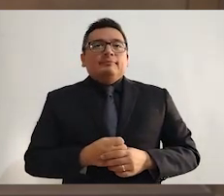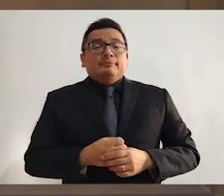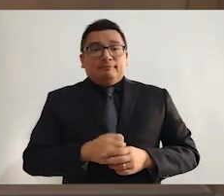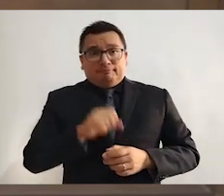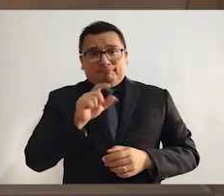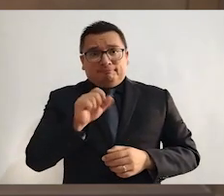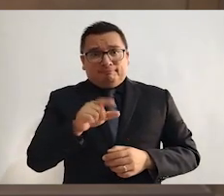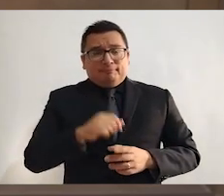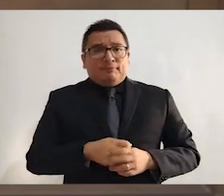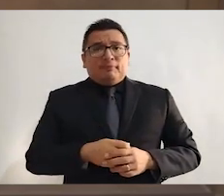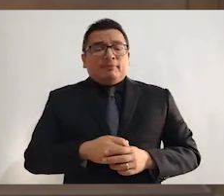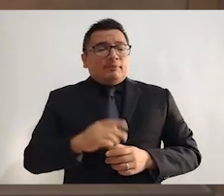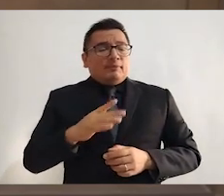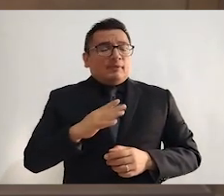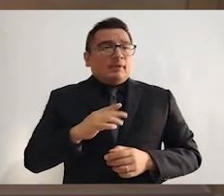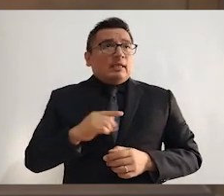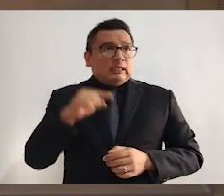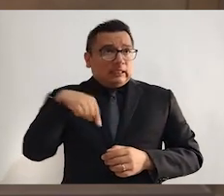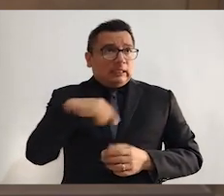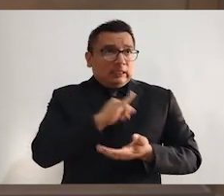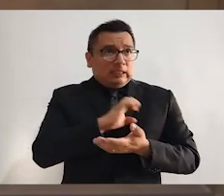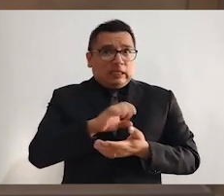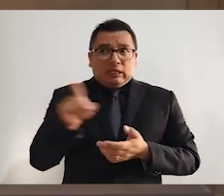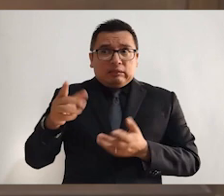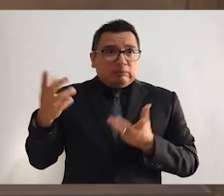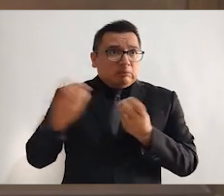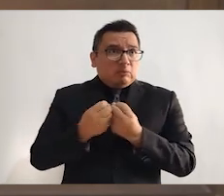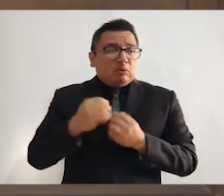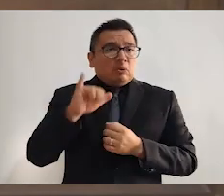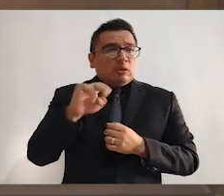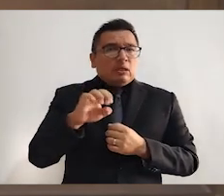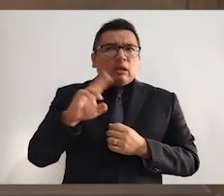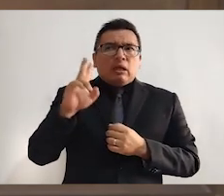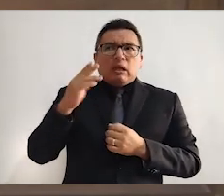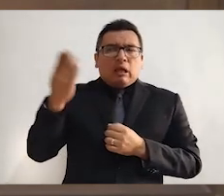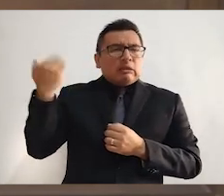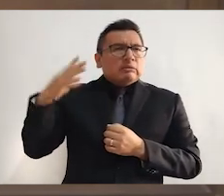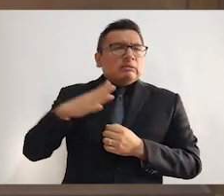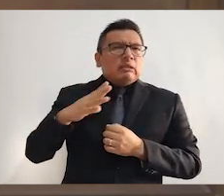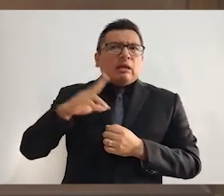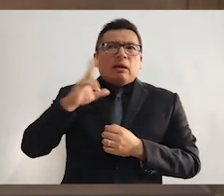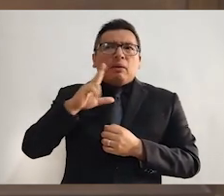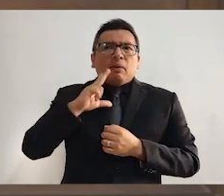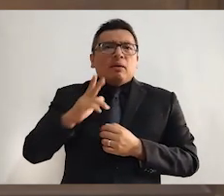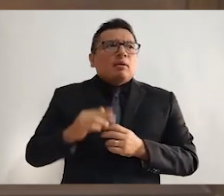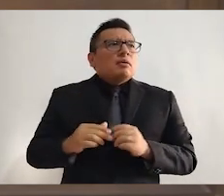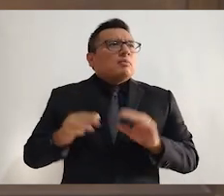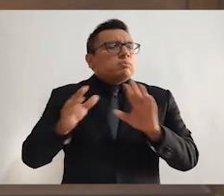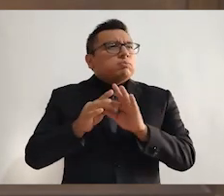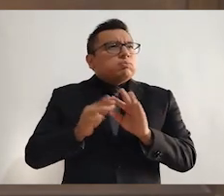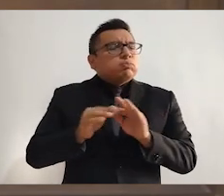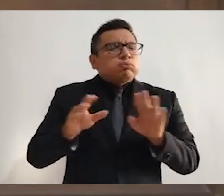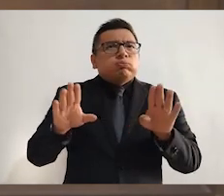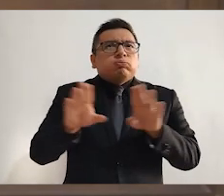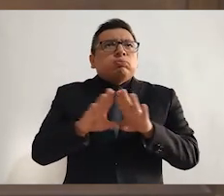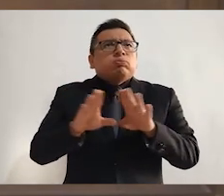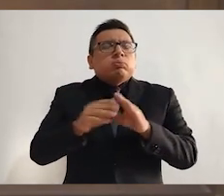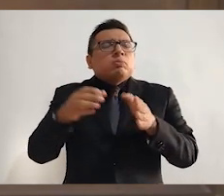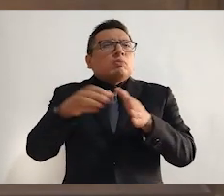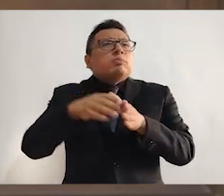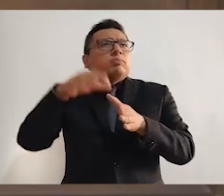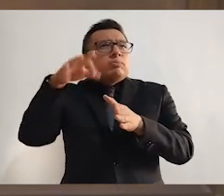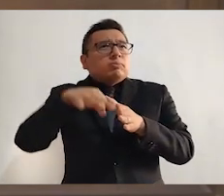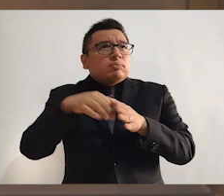incluso el instituto en coordinación con el INE se realizaron unos ejercicios demostrativos